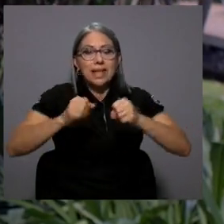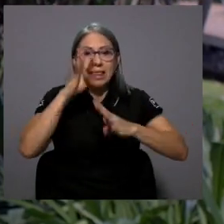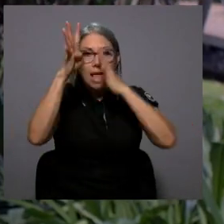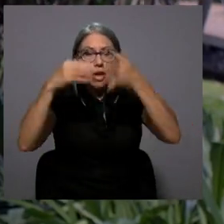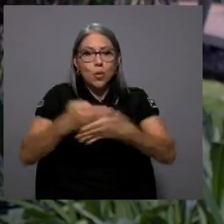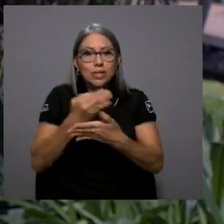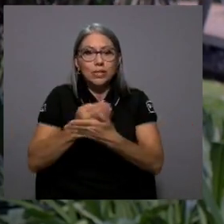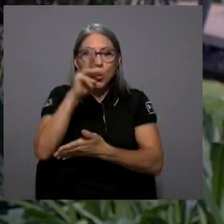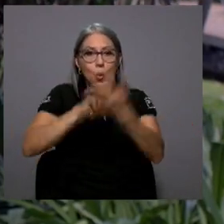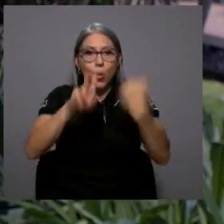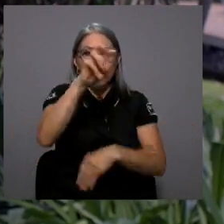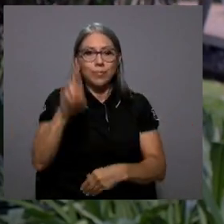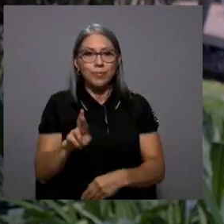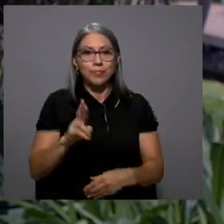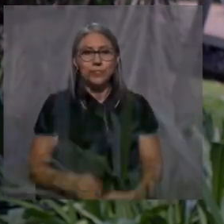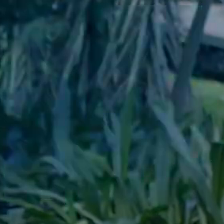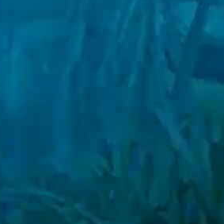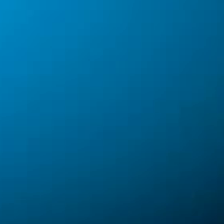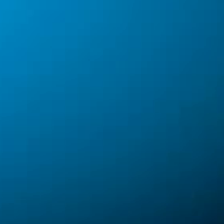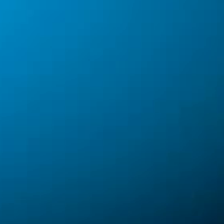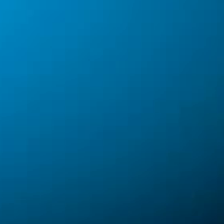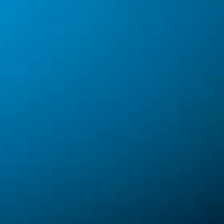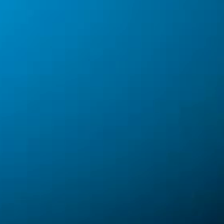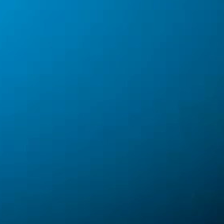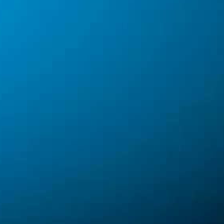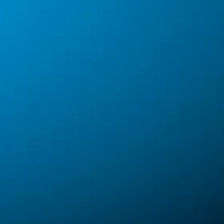innovación de la Universidad de Costa Rica.